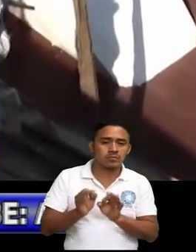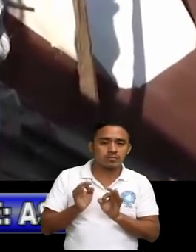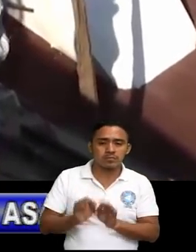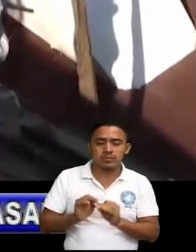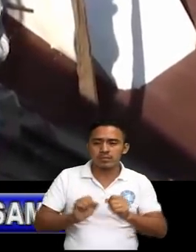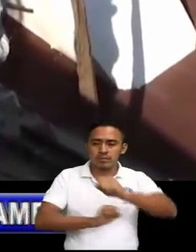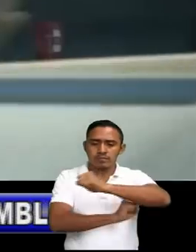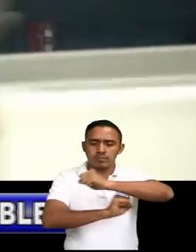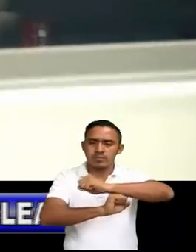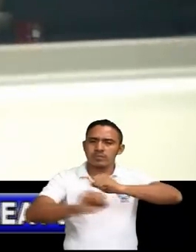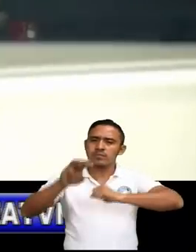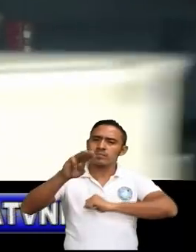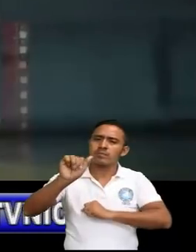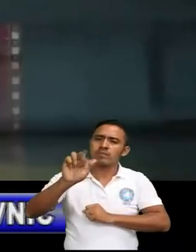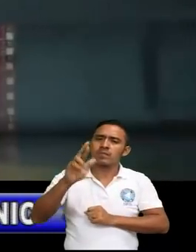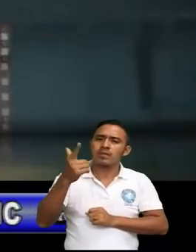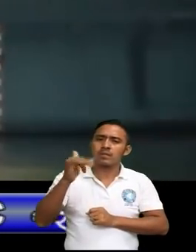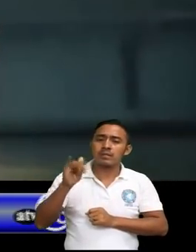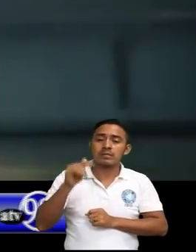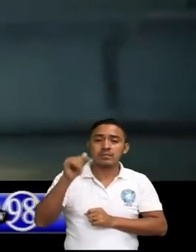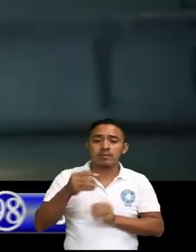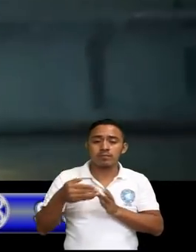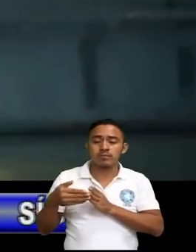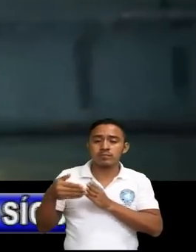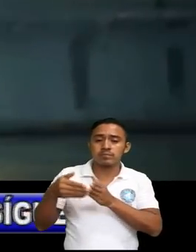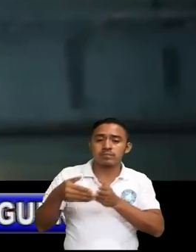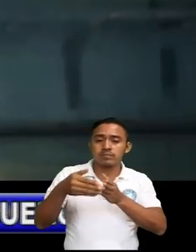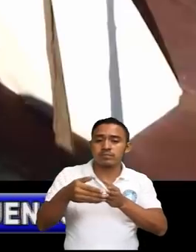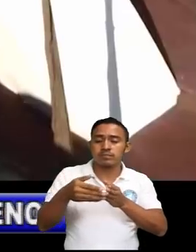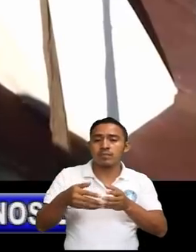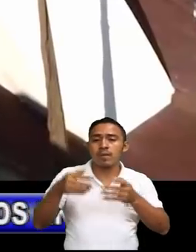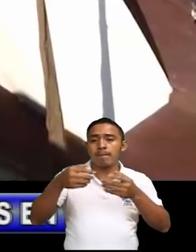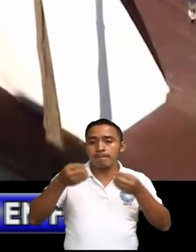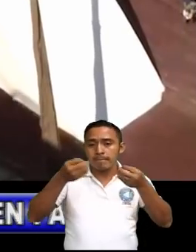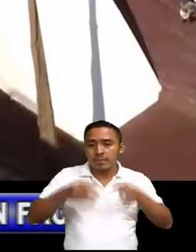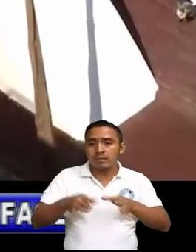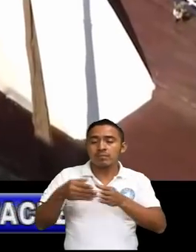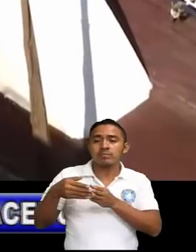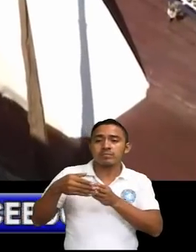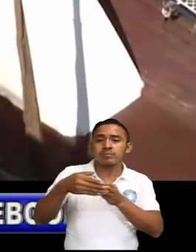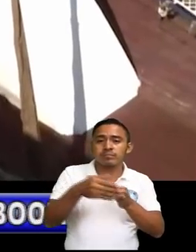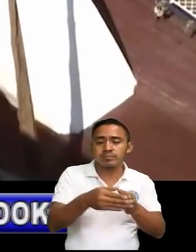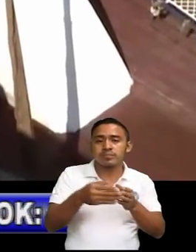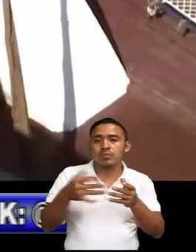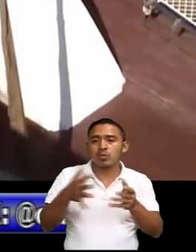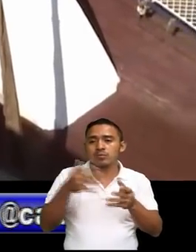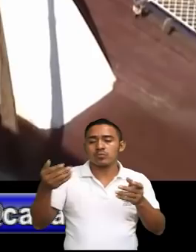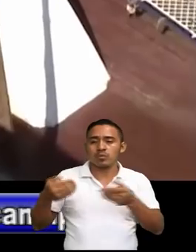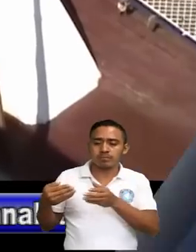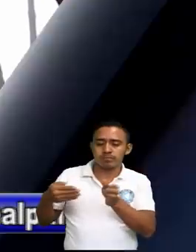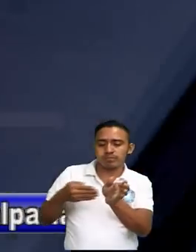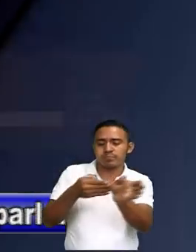puente Margarita, donde el barco con 33 tripulantes naufragó tras ser embestido por un crucero.